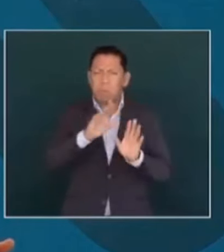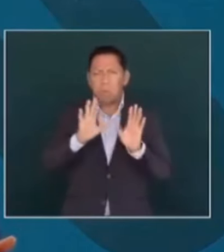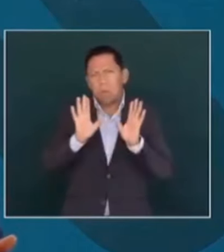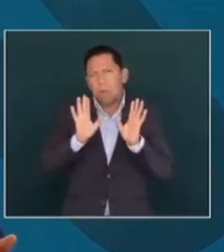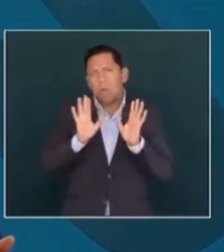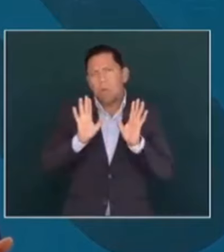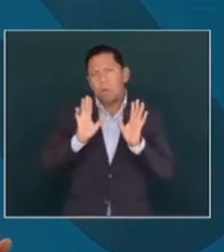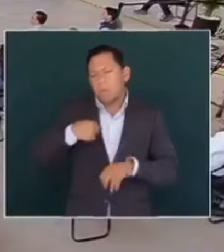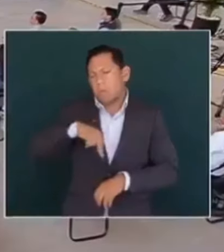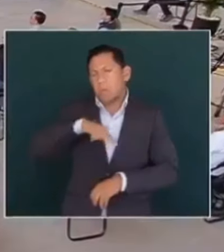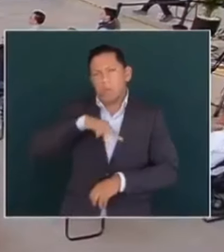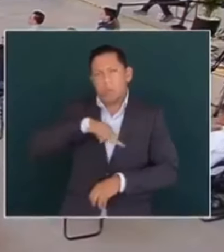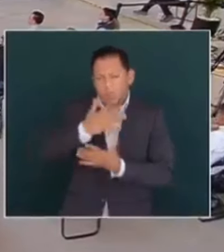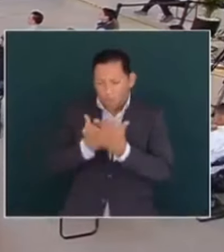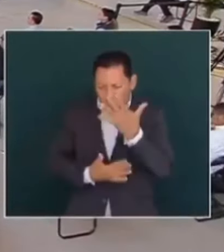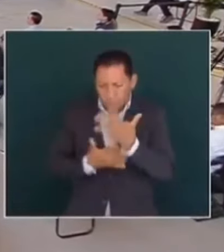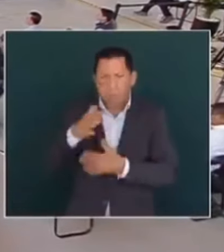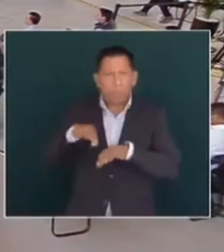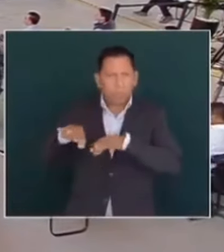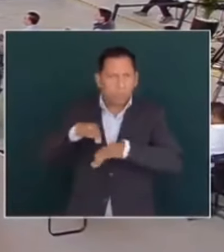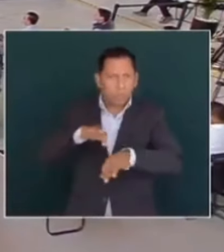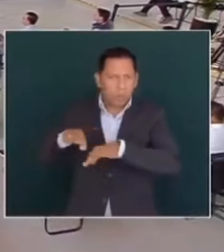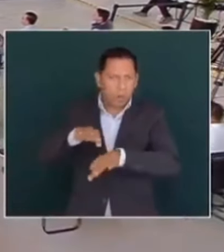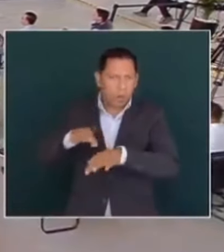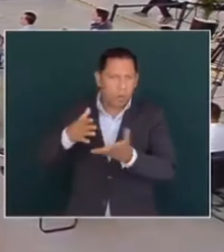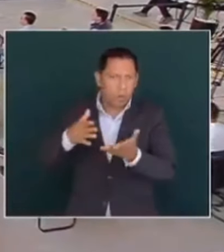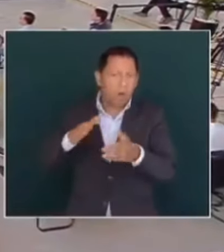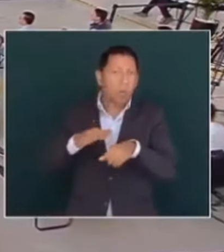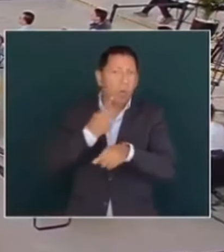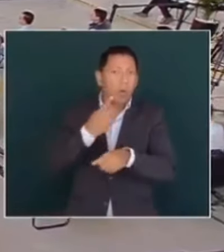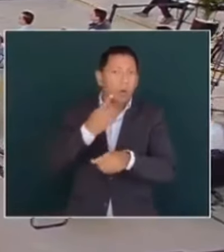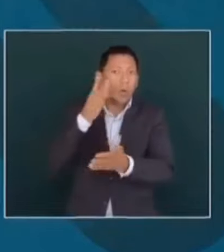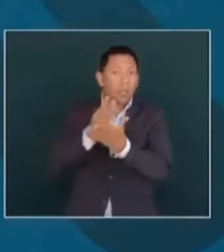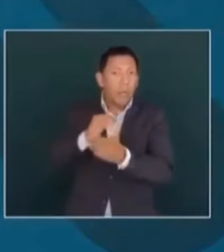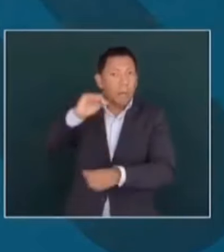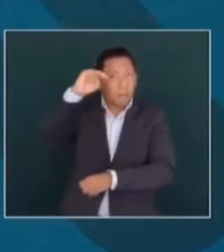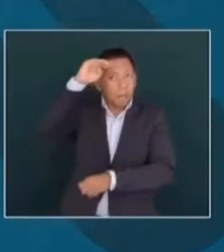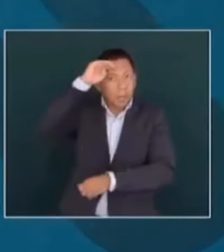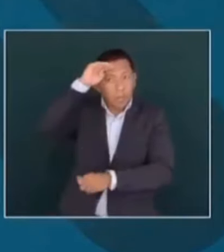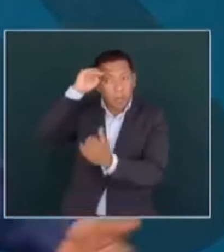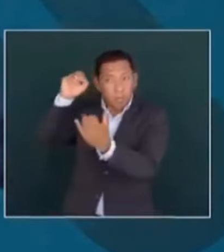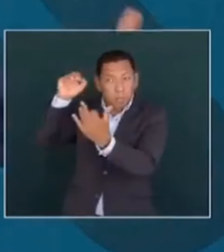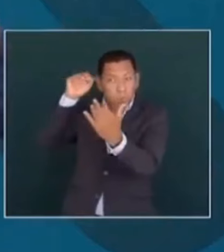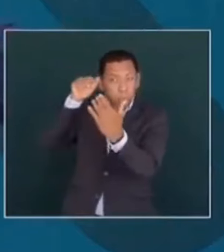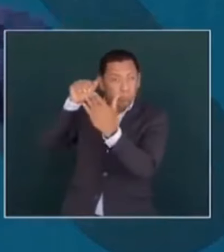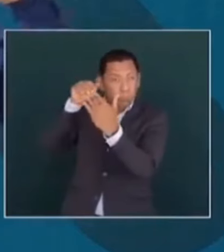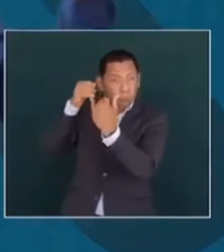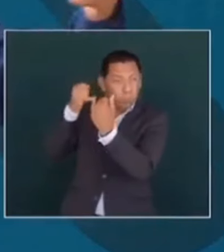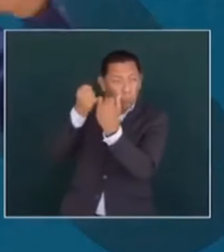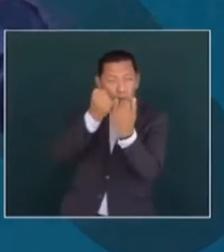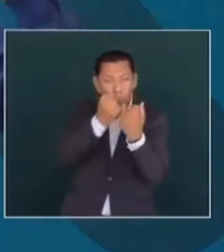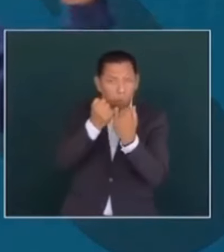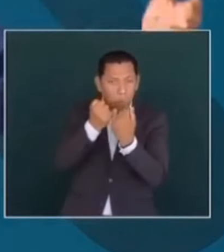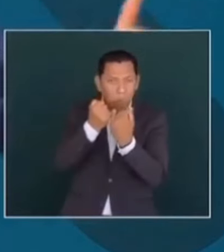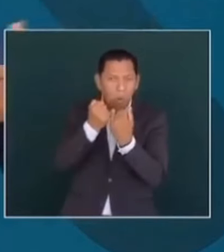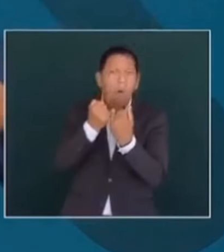aceptar nuestras ideas, porque no puede haber un pensamiento único. En la democracia tenemos que